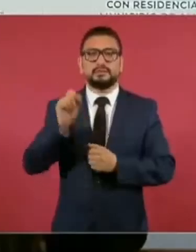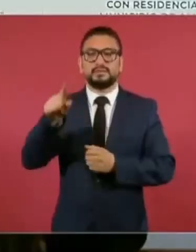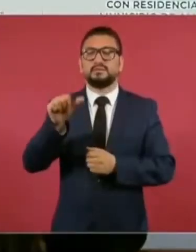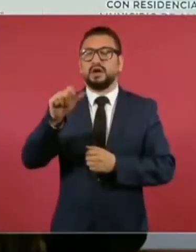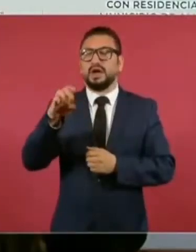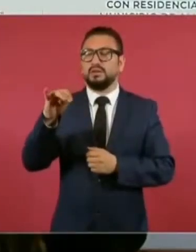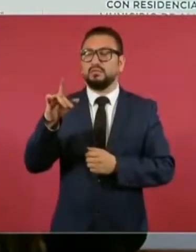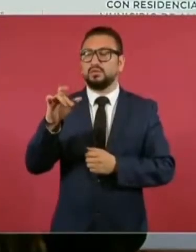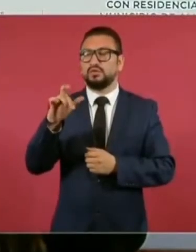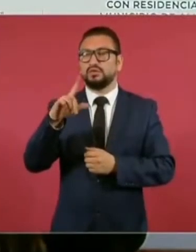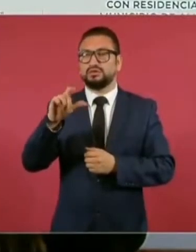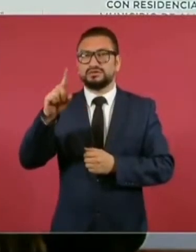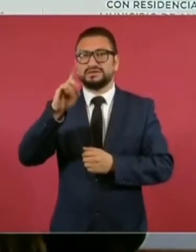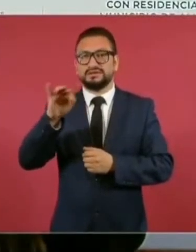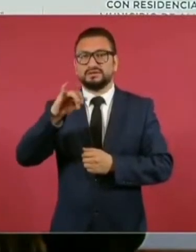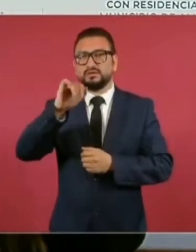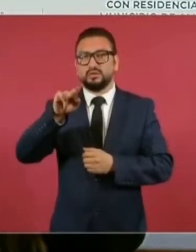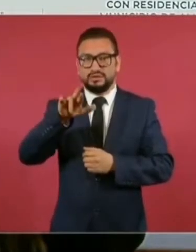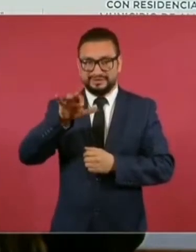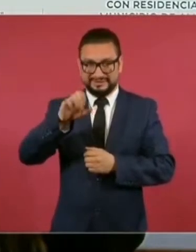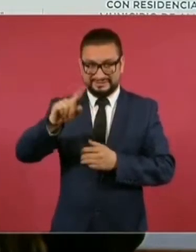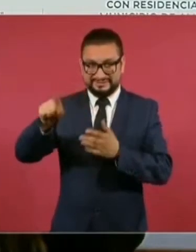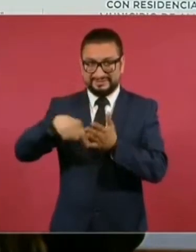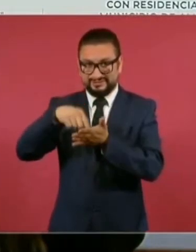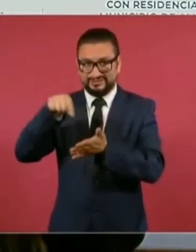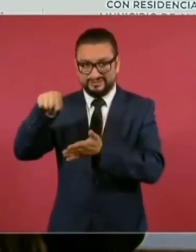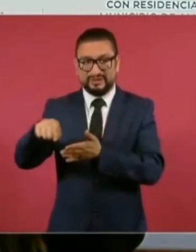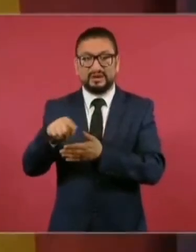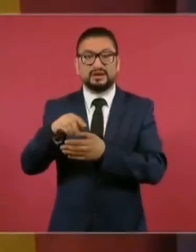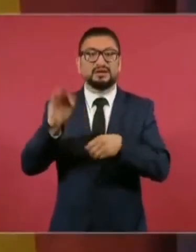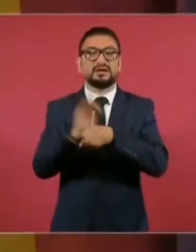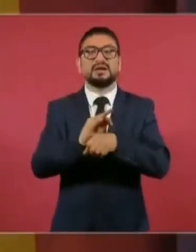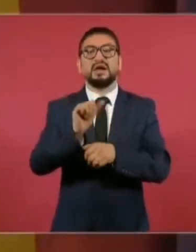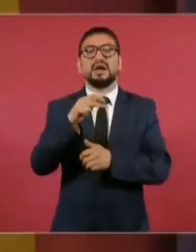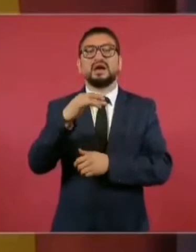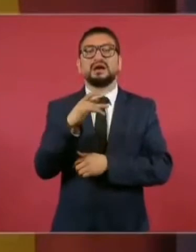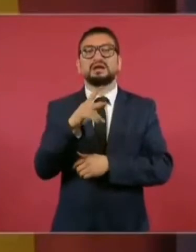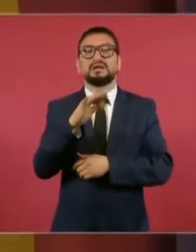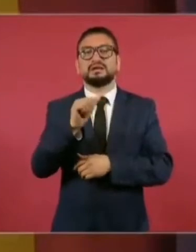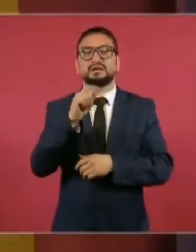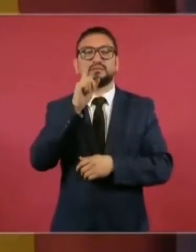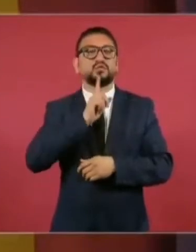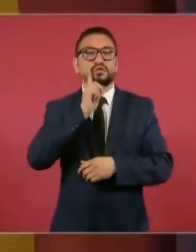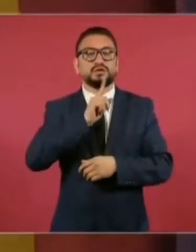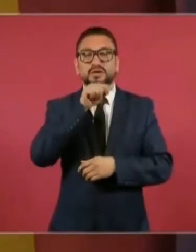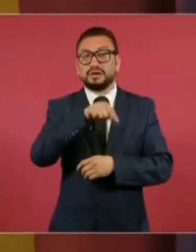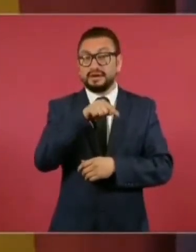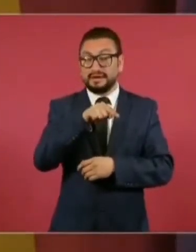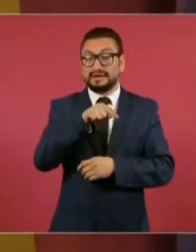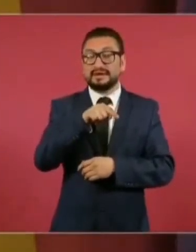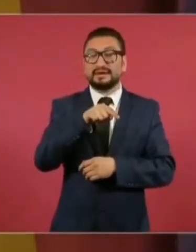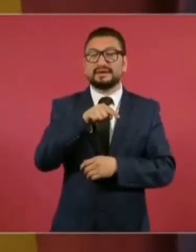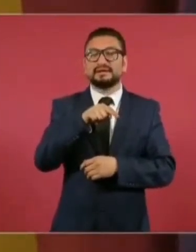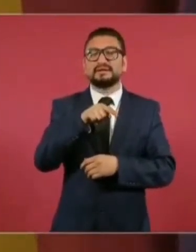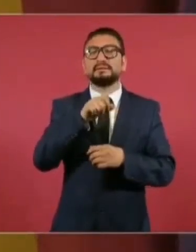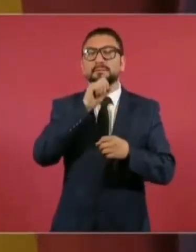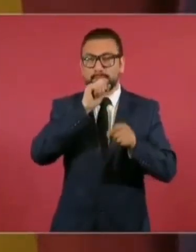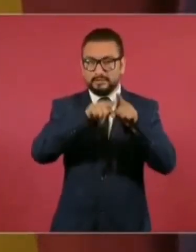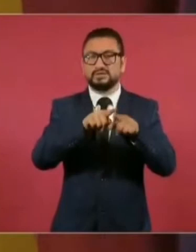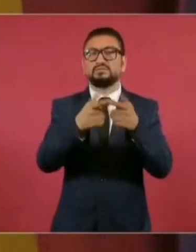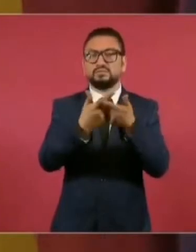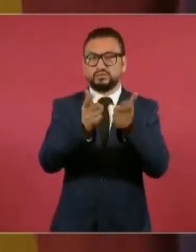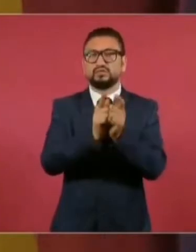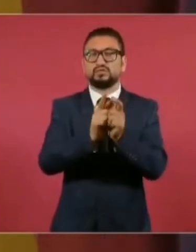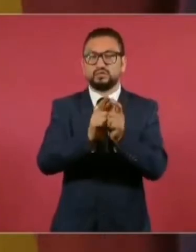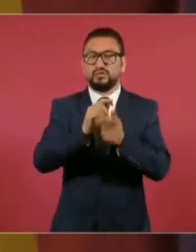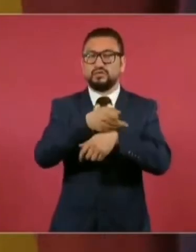Almoloya de Juárez. La persona beneficiada es Angélica, ella es también